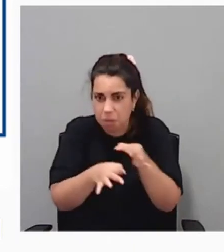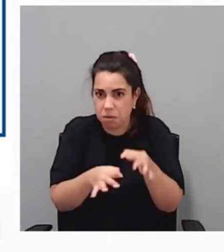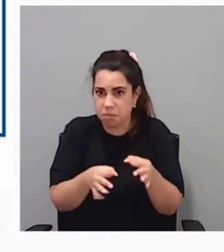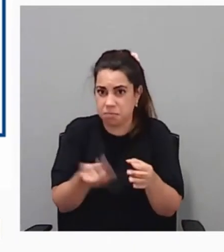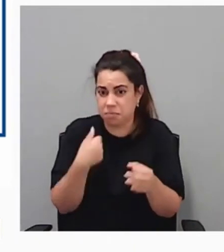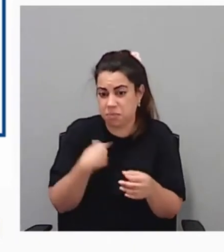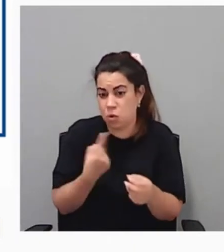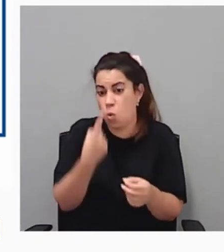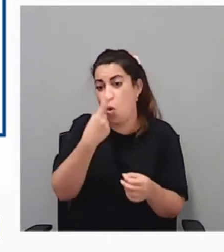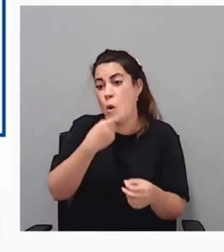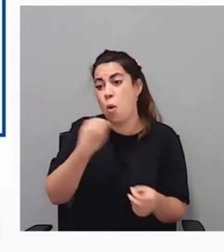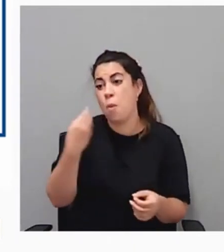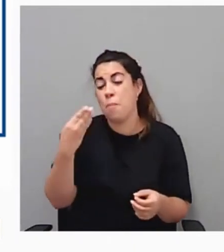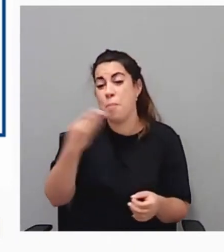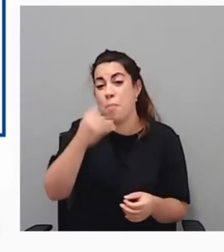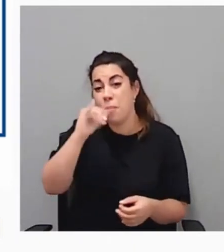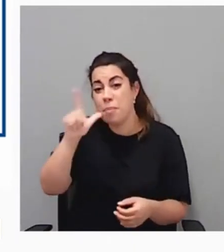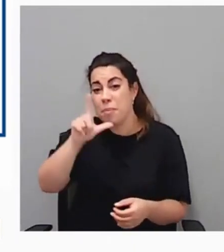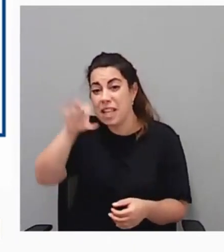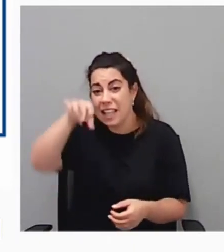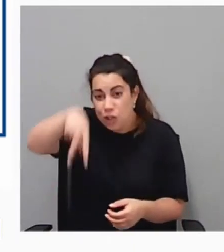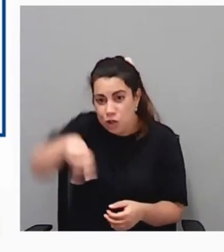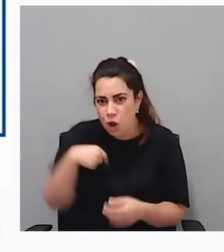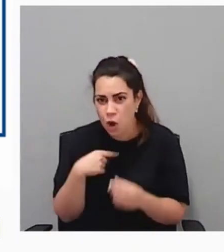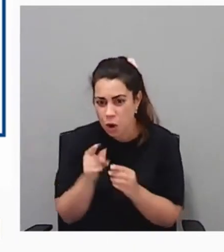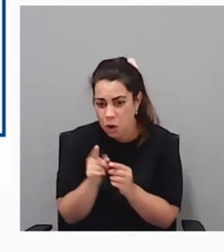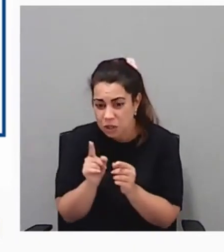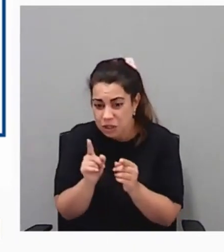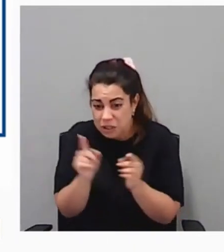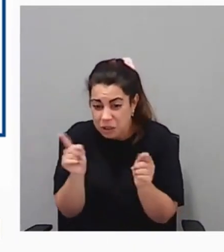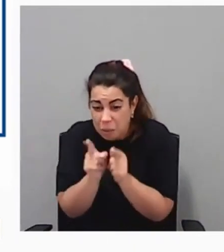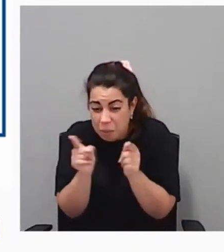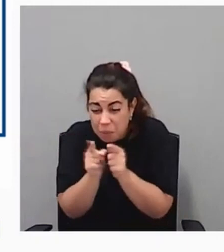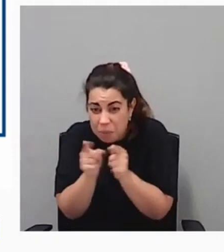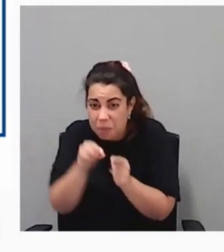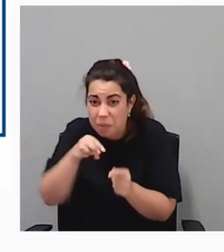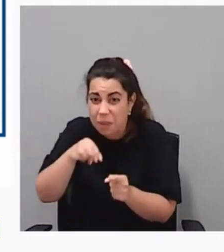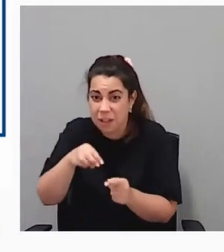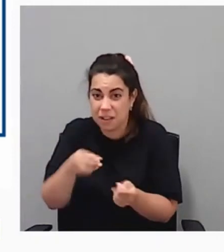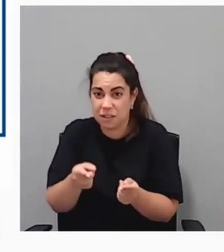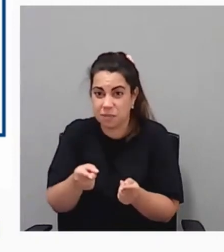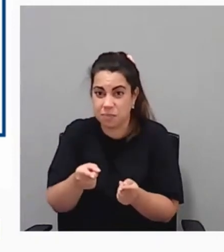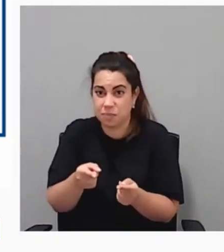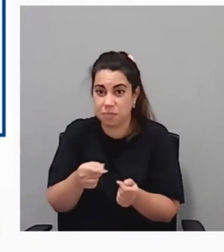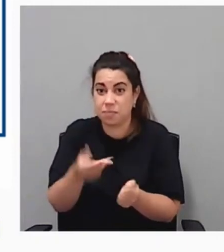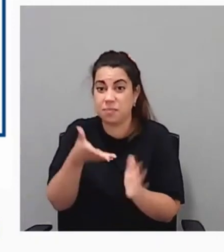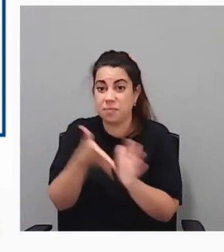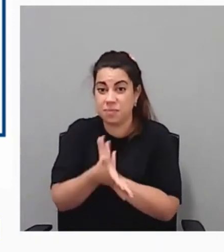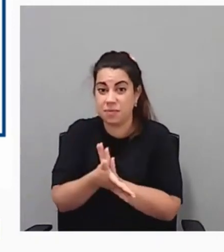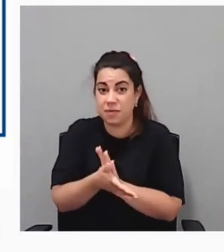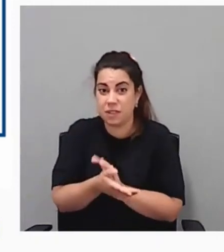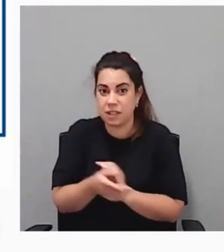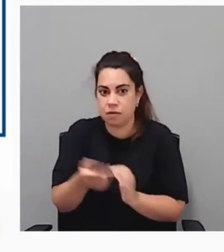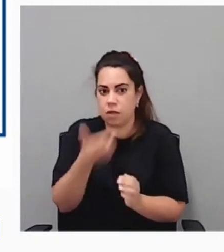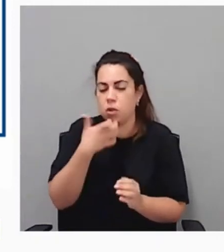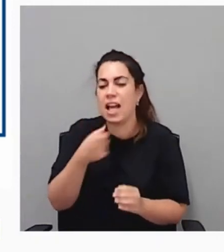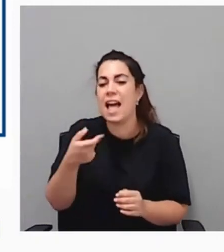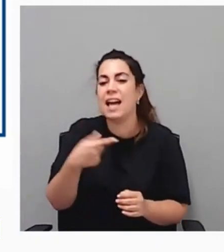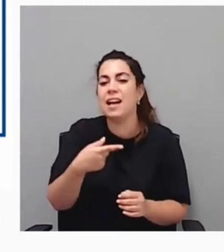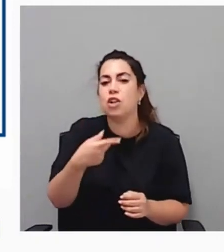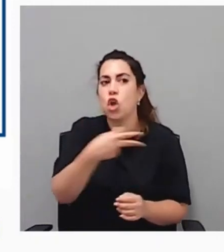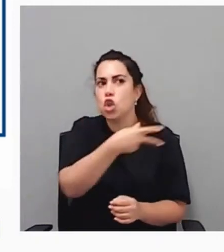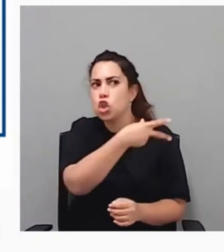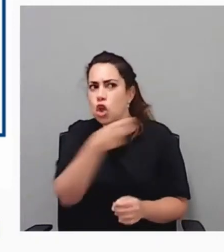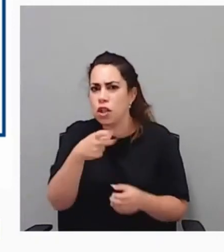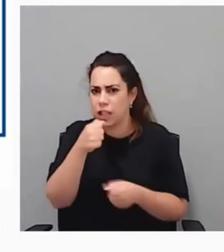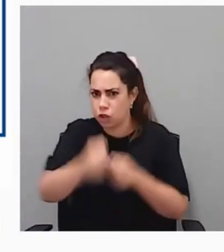de veces más pequeña que una micra y es cuando llegas a cientos de átomos o 200 átomos,